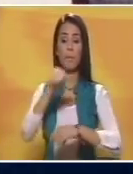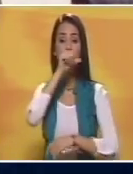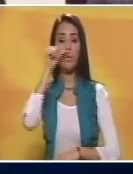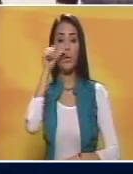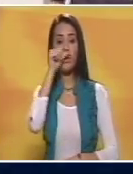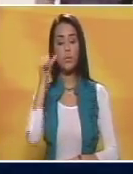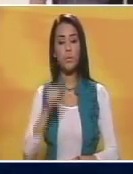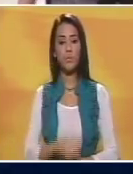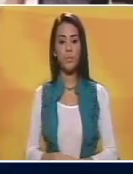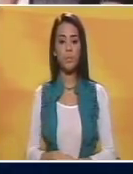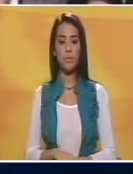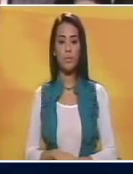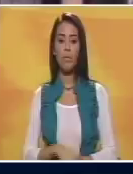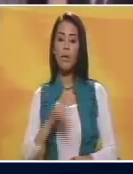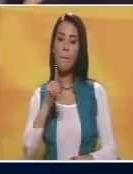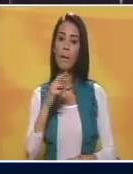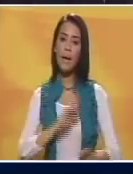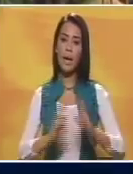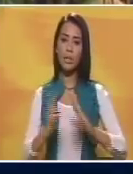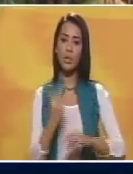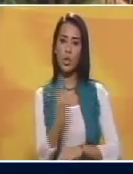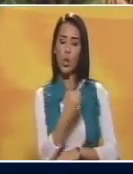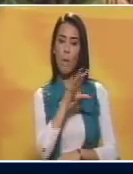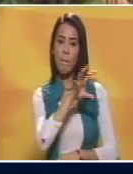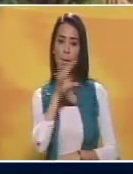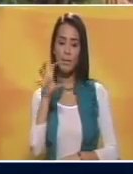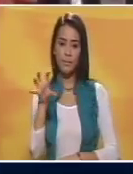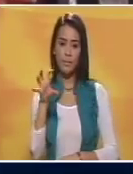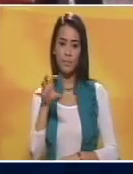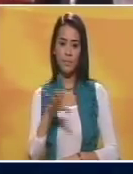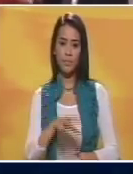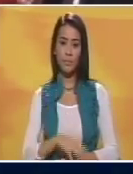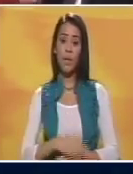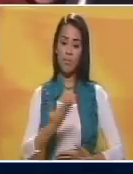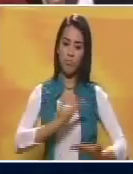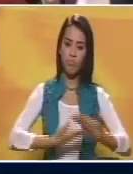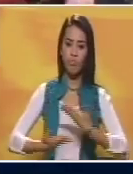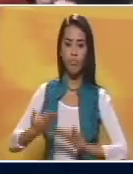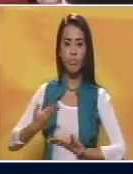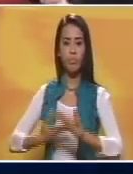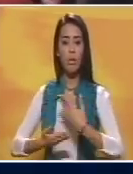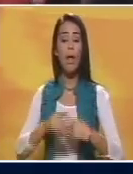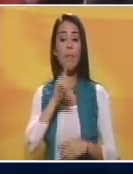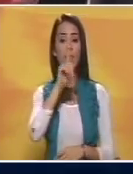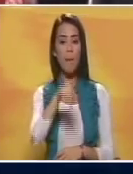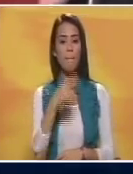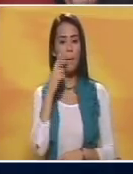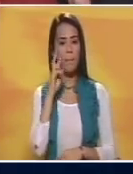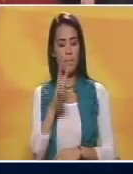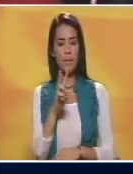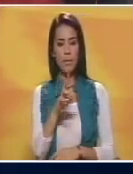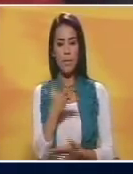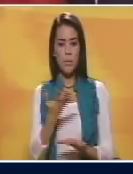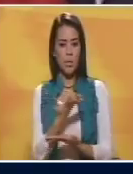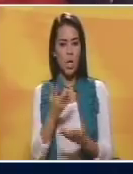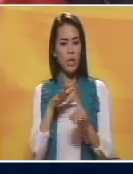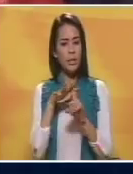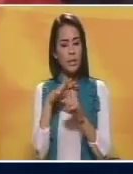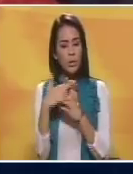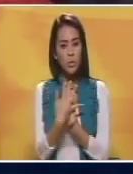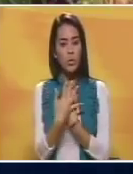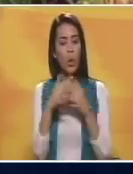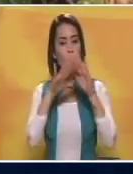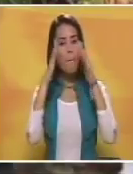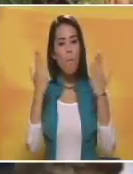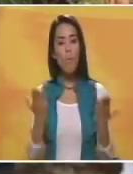revisamos la relación bilateral en los distintos ámbitos de cooperación. También vimos la situación regional, la situación